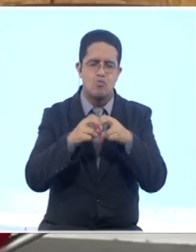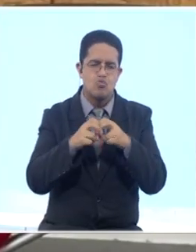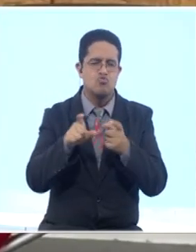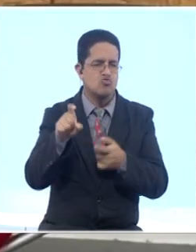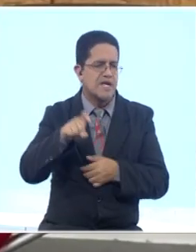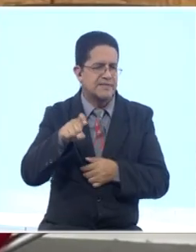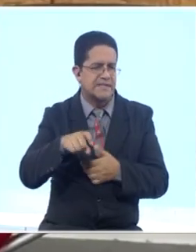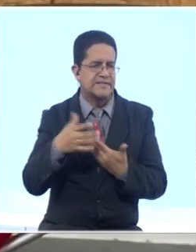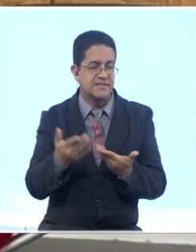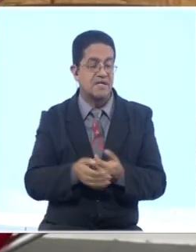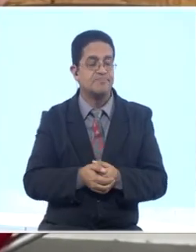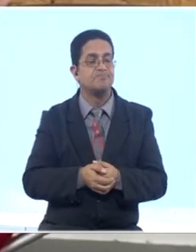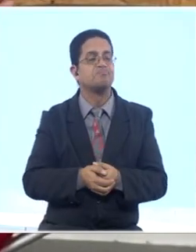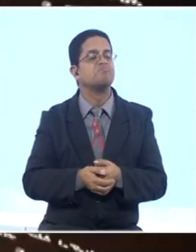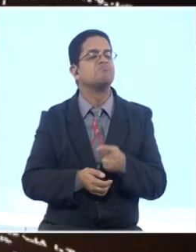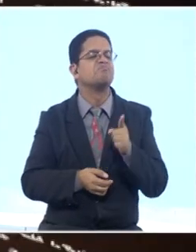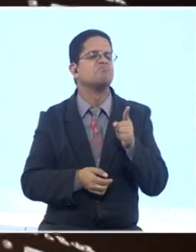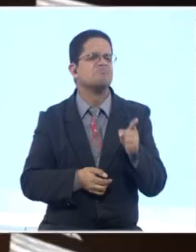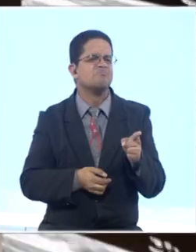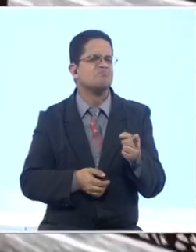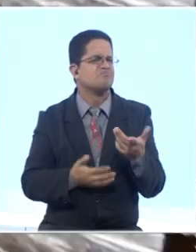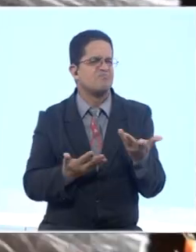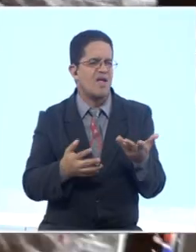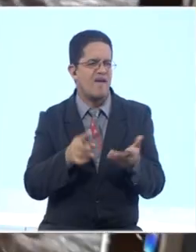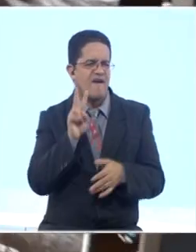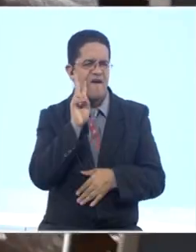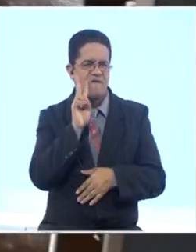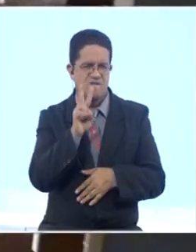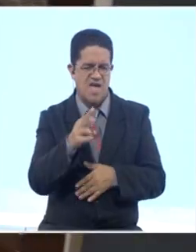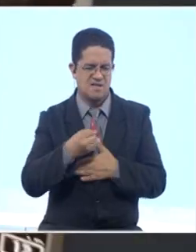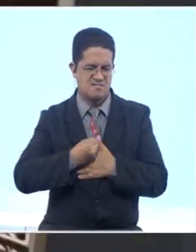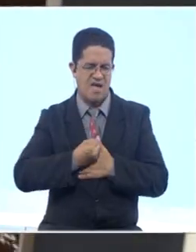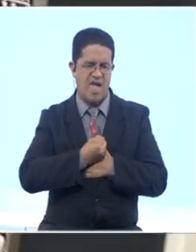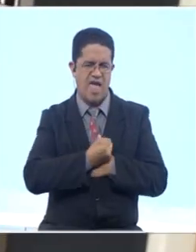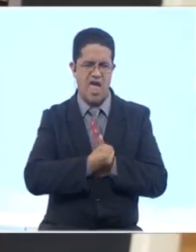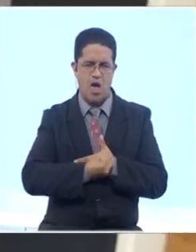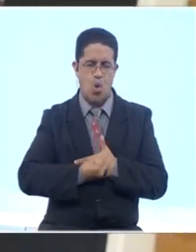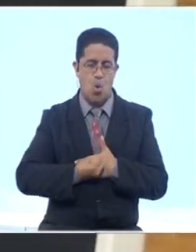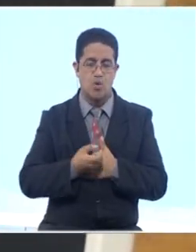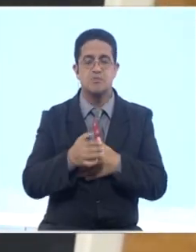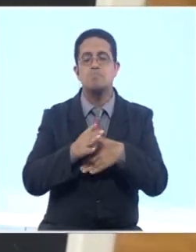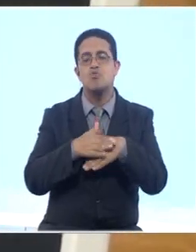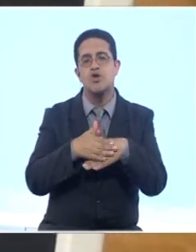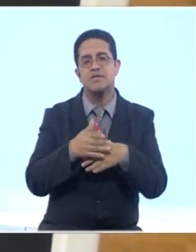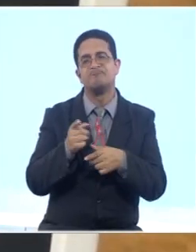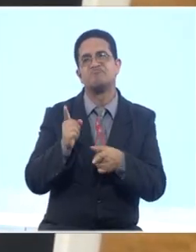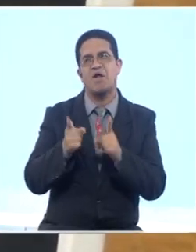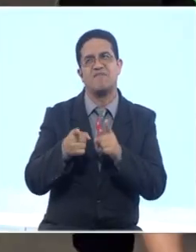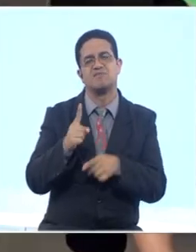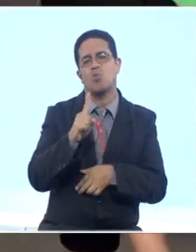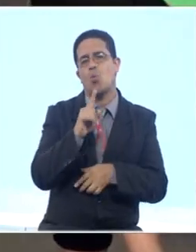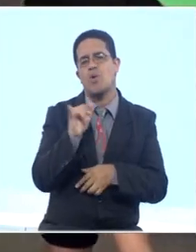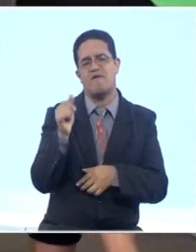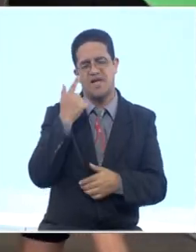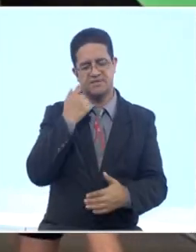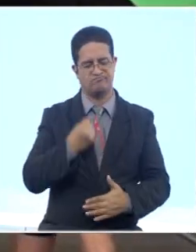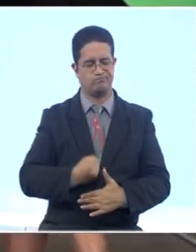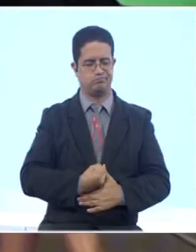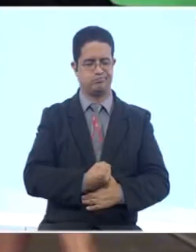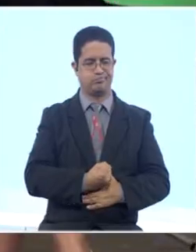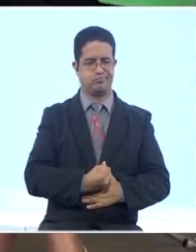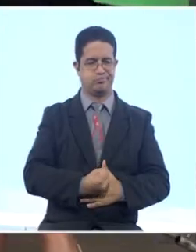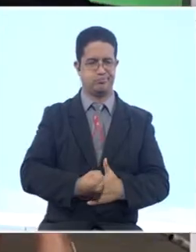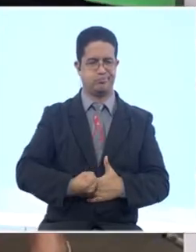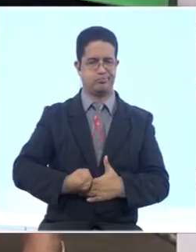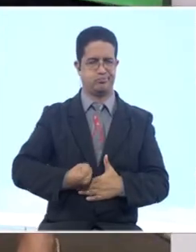ameritan, ¿no? ¿Qué No logra, todos lo ameritan. se logra ver a través de este eco? Porque de repente nos hemos hecho un eco en la vida abdominal. Exacto. Y